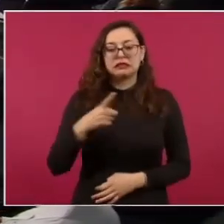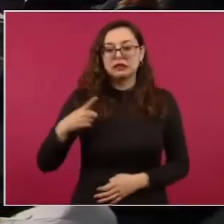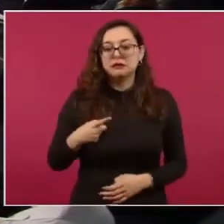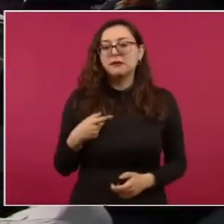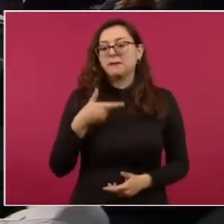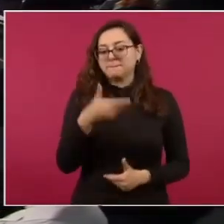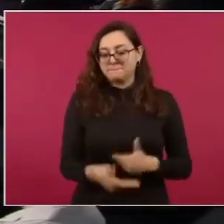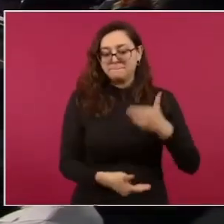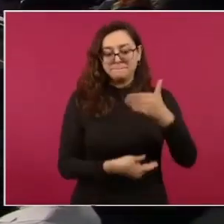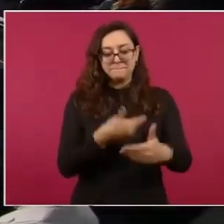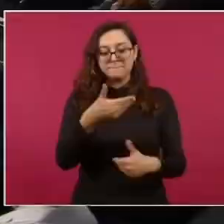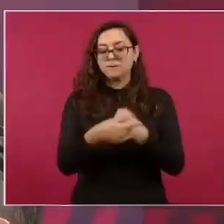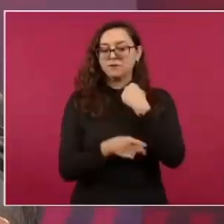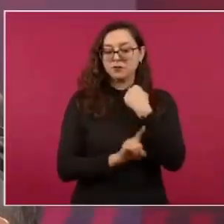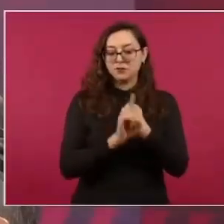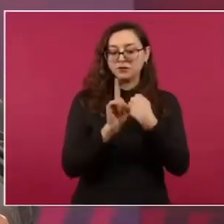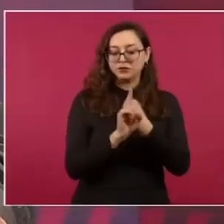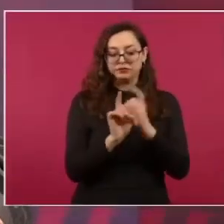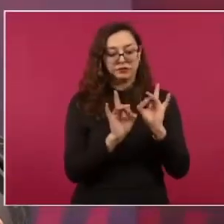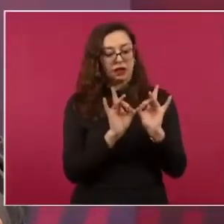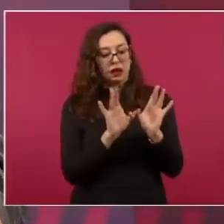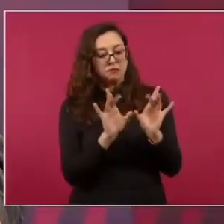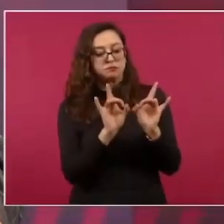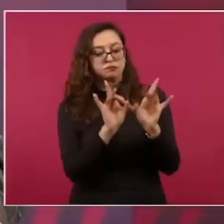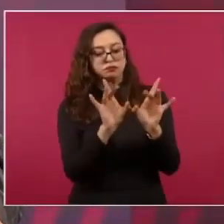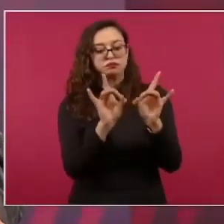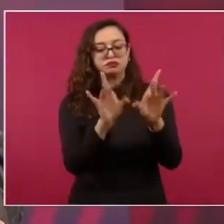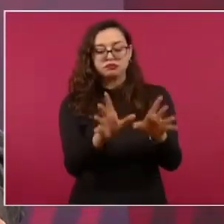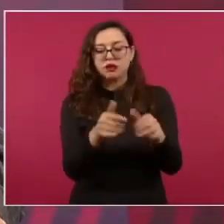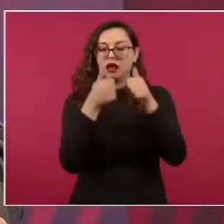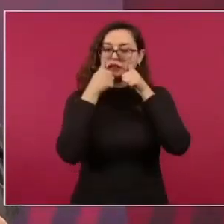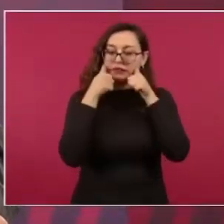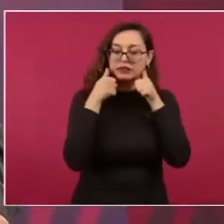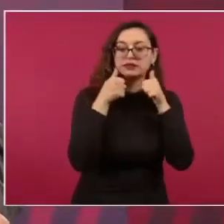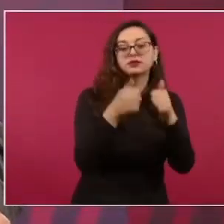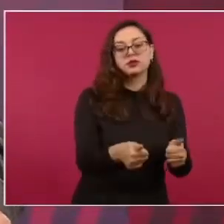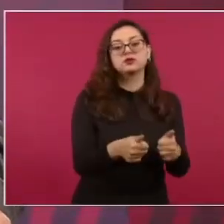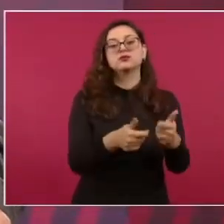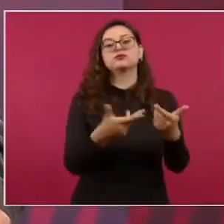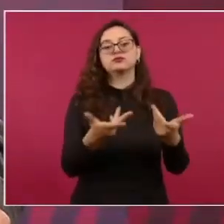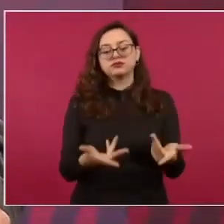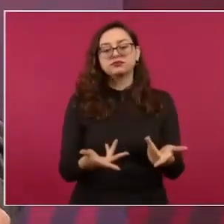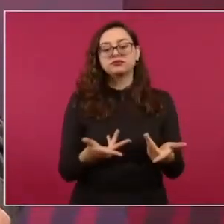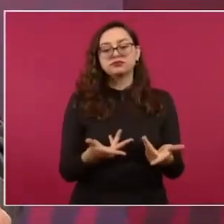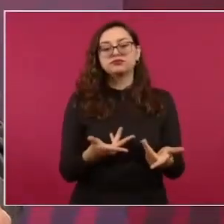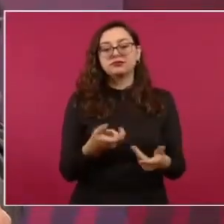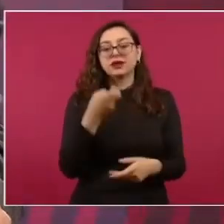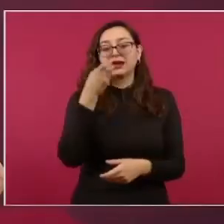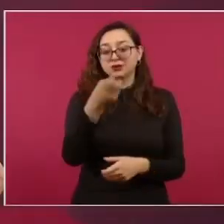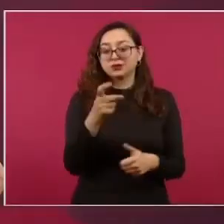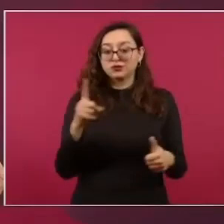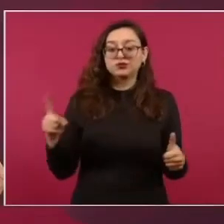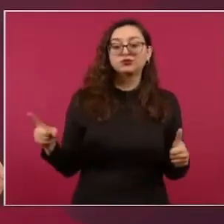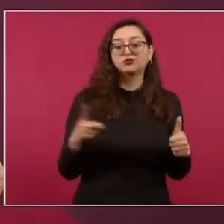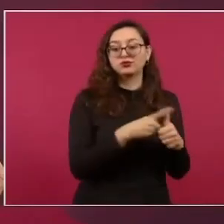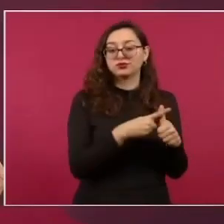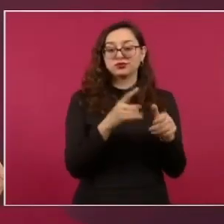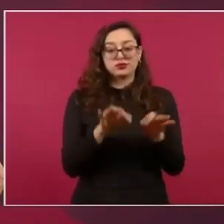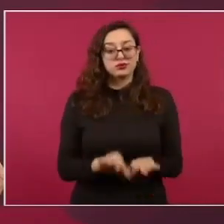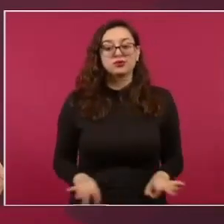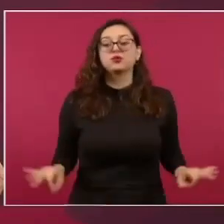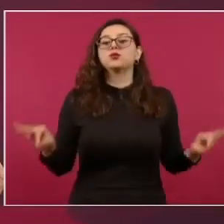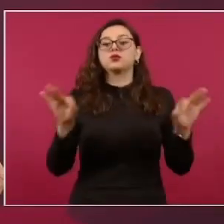problemas, y no dejar de pensar en los demás y llevar a la práctica ese principio también